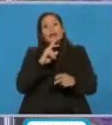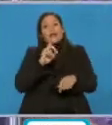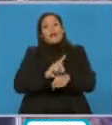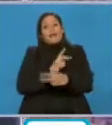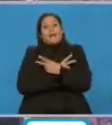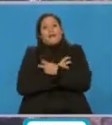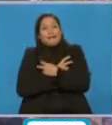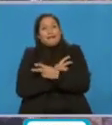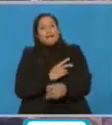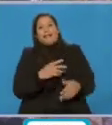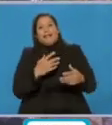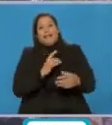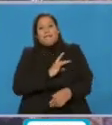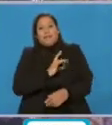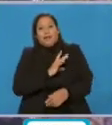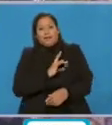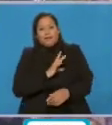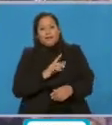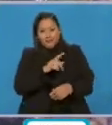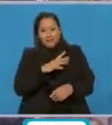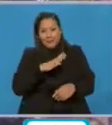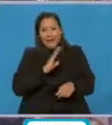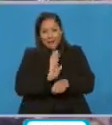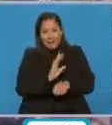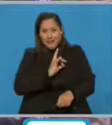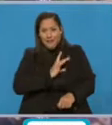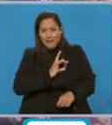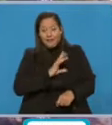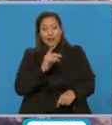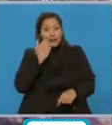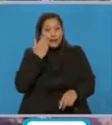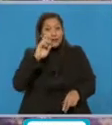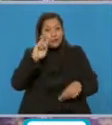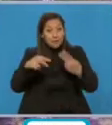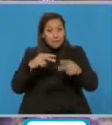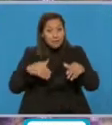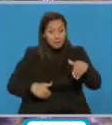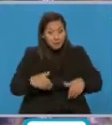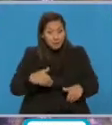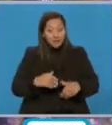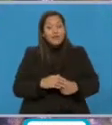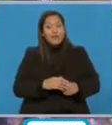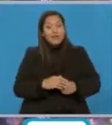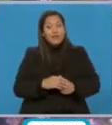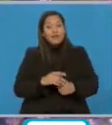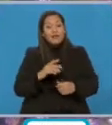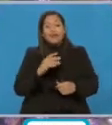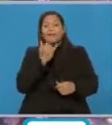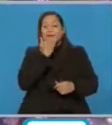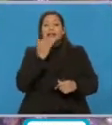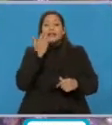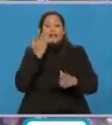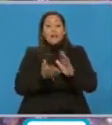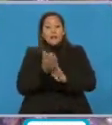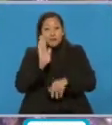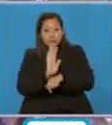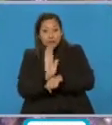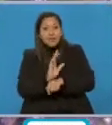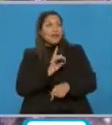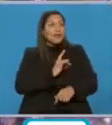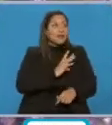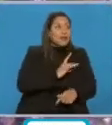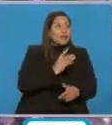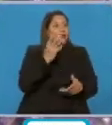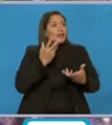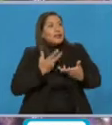ciudad. Muy bien. Ya. Entonces, si quieren asistir a las funciones, cine de terror, de suspenso, de